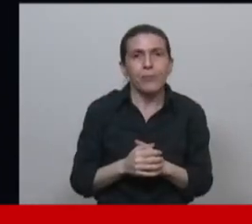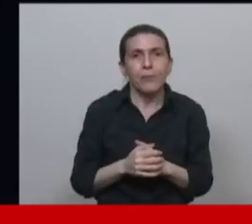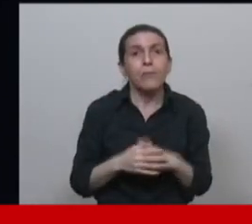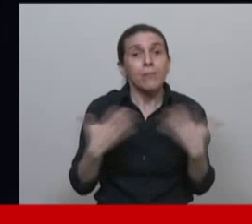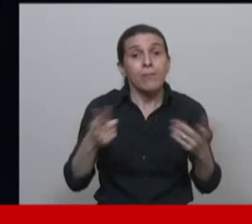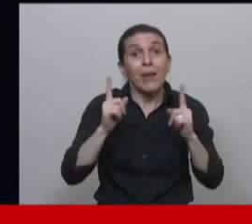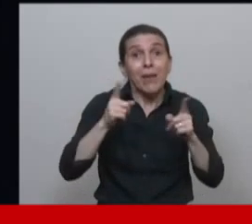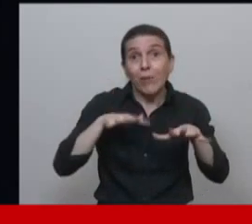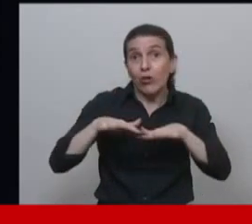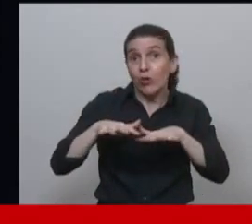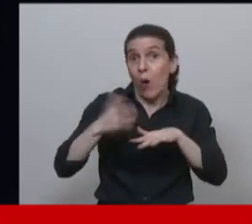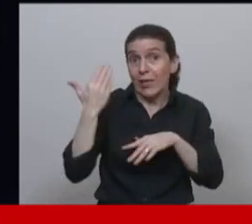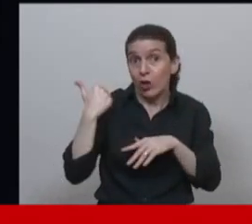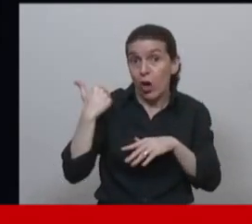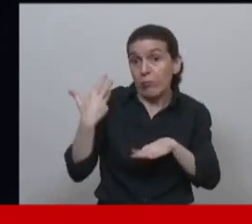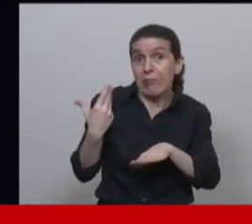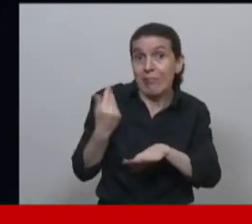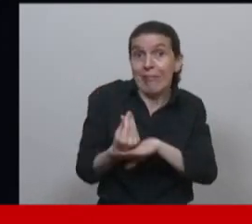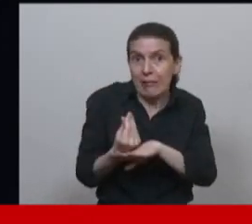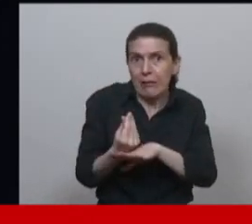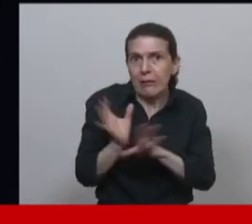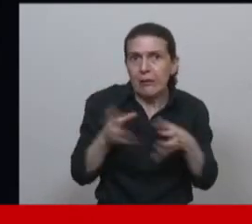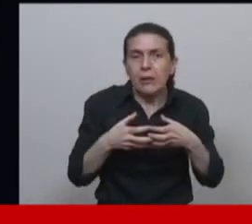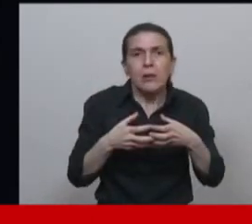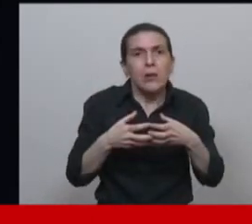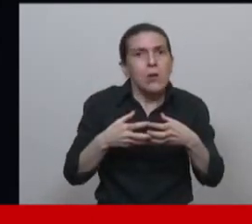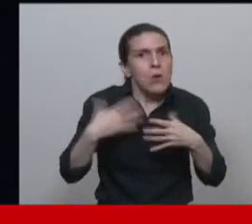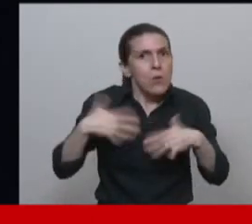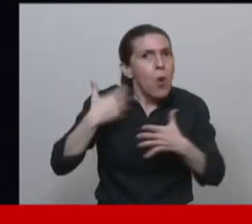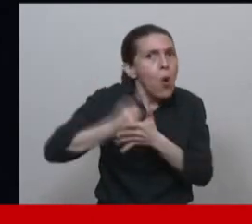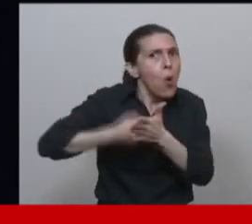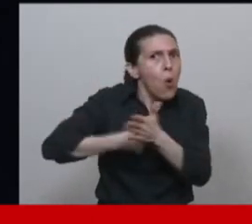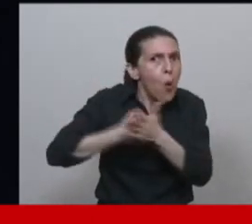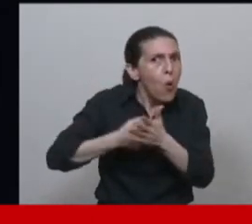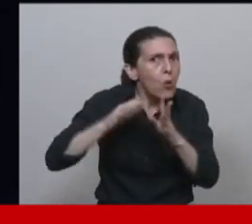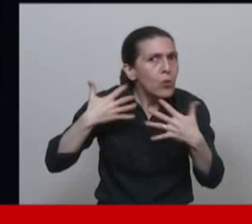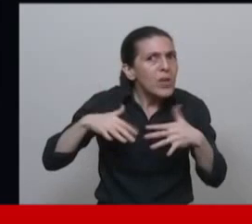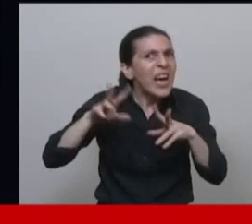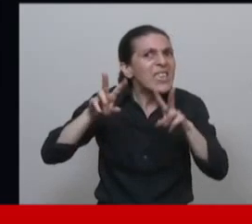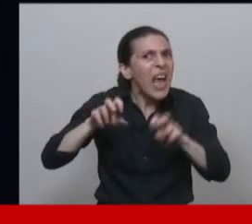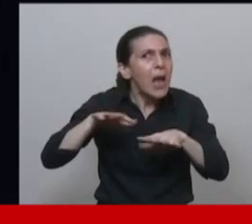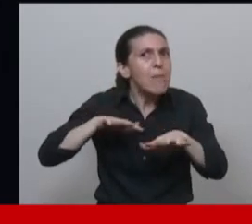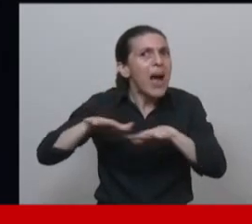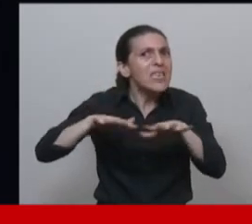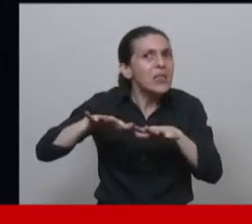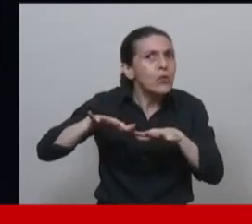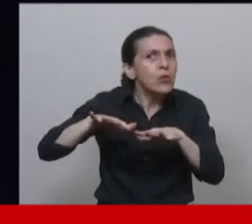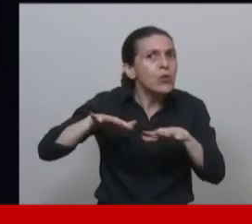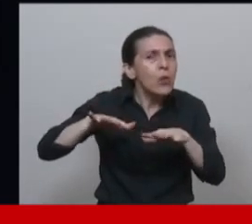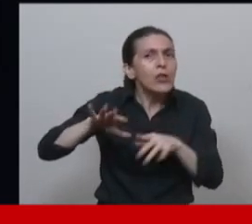En ese contexto, lo que estábamos enfrentando era una situación de endeudamiento